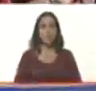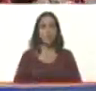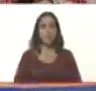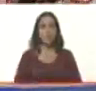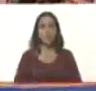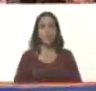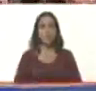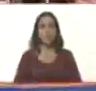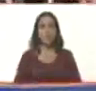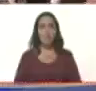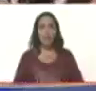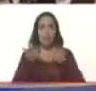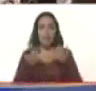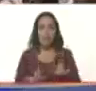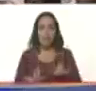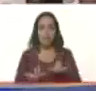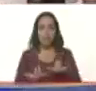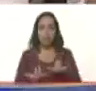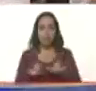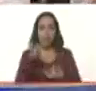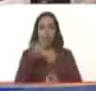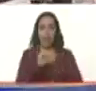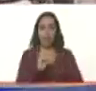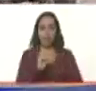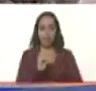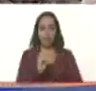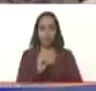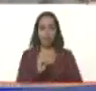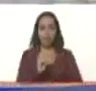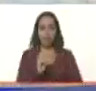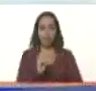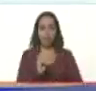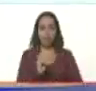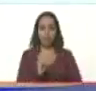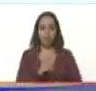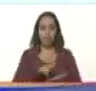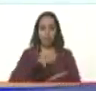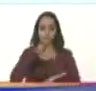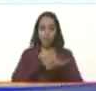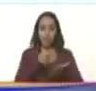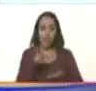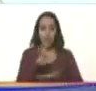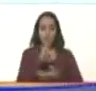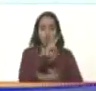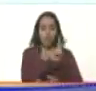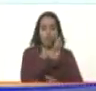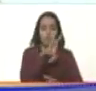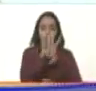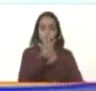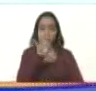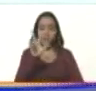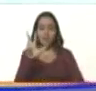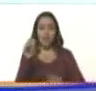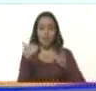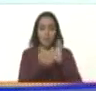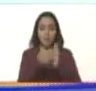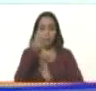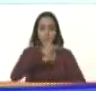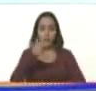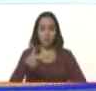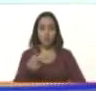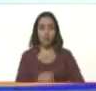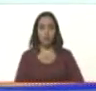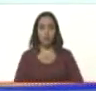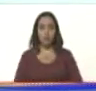Ya hemos certificado con su carné a 243.000 compatriotas.